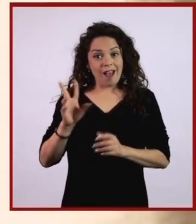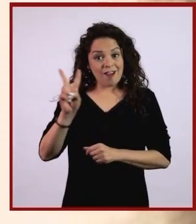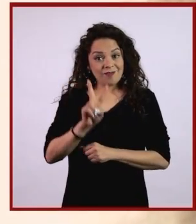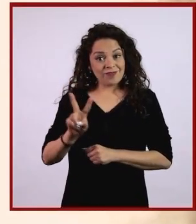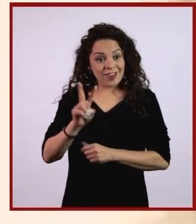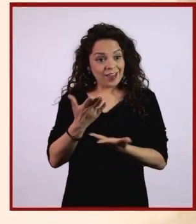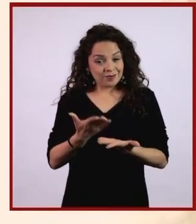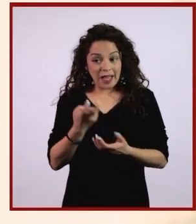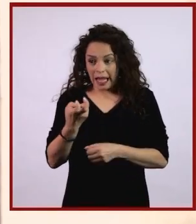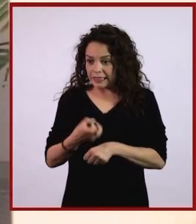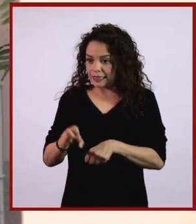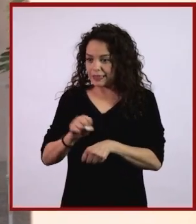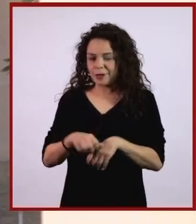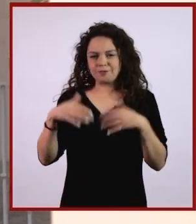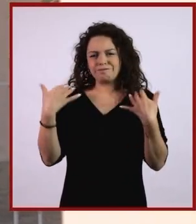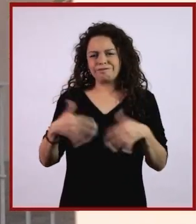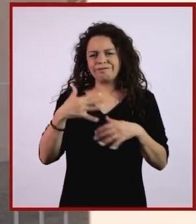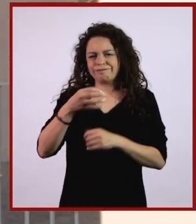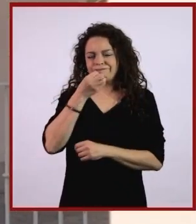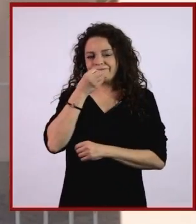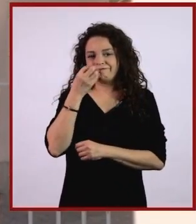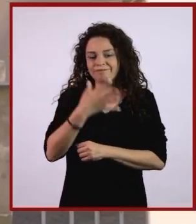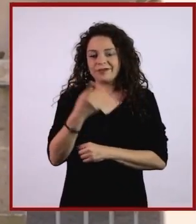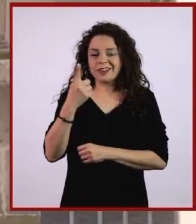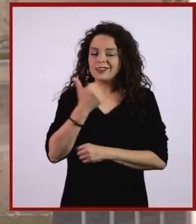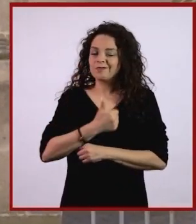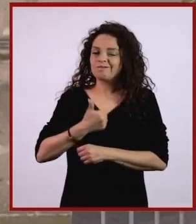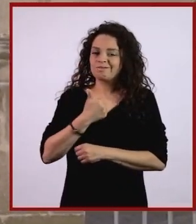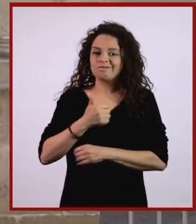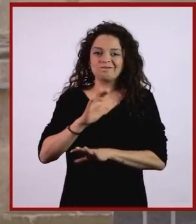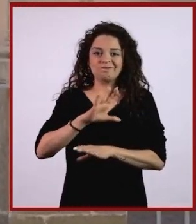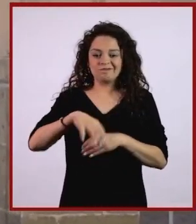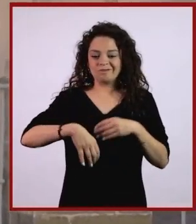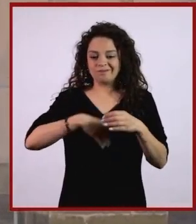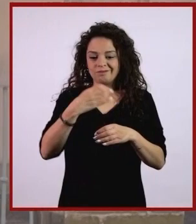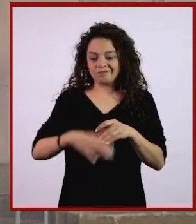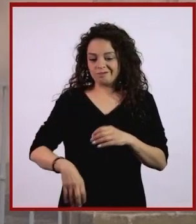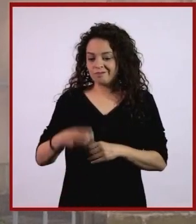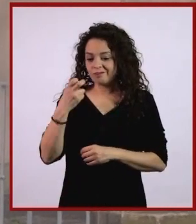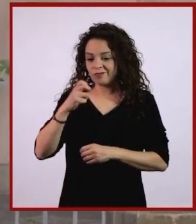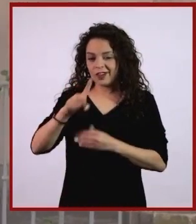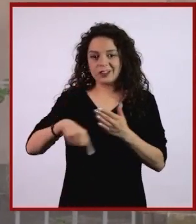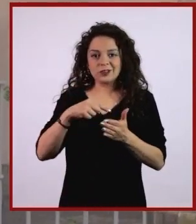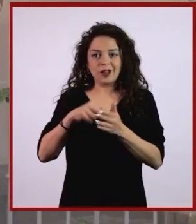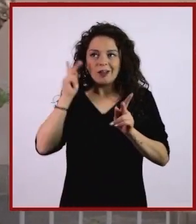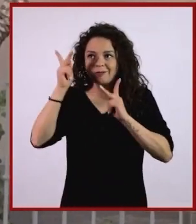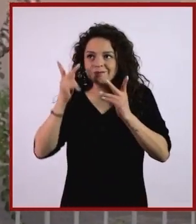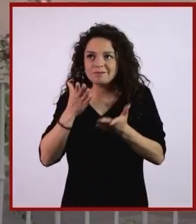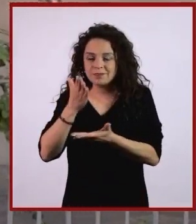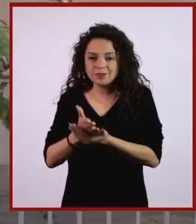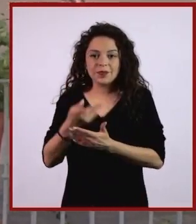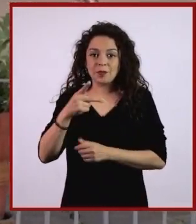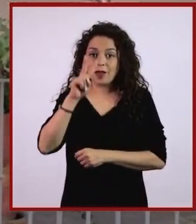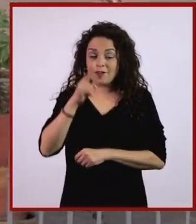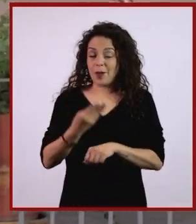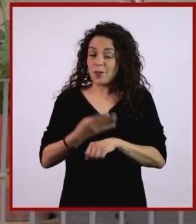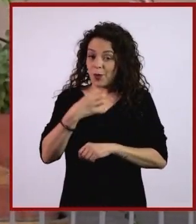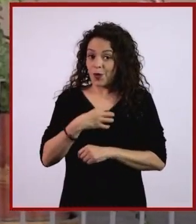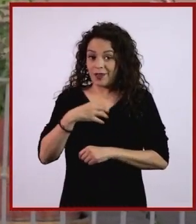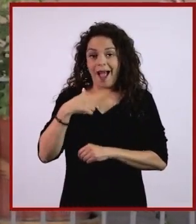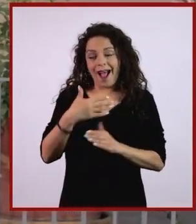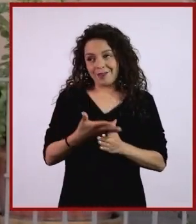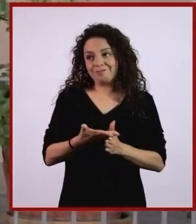Pamela, ya es viernes. Ha sido una semana maravillosa. Qué lástima que nos tenemos que despedir de este emblemático lugar. Pero nos vamos